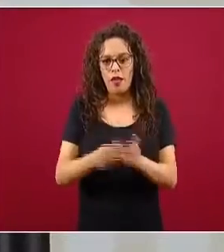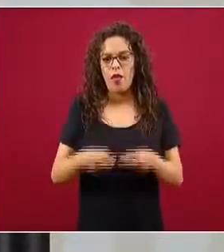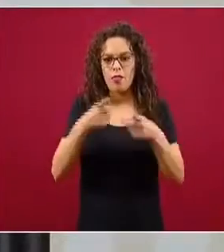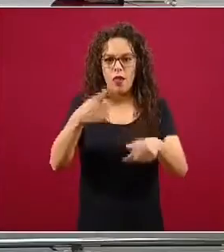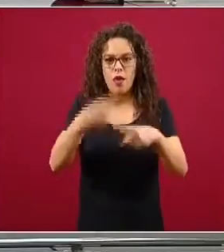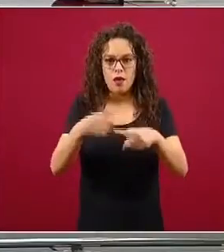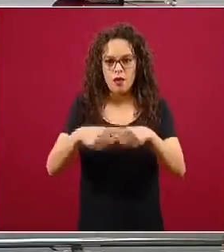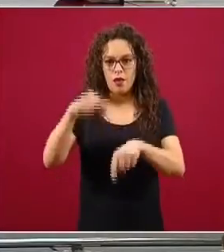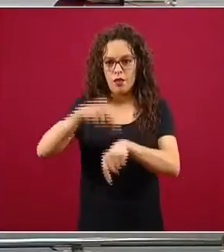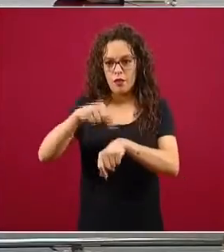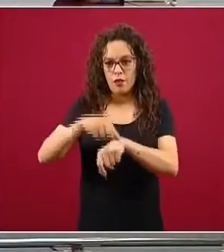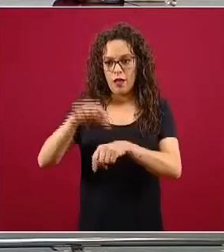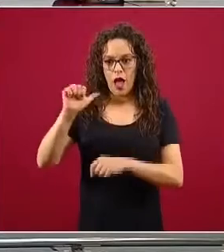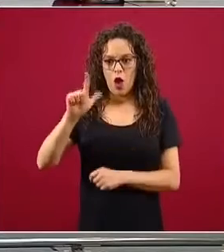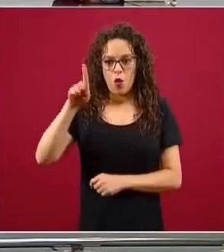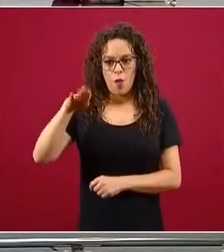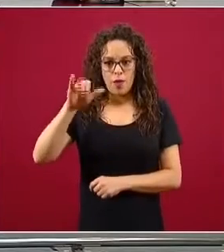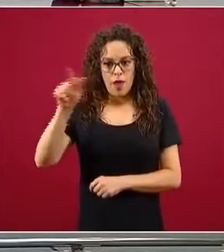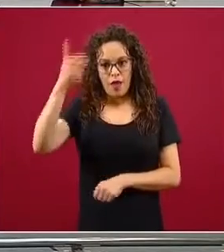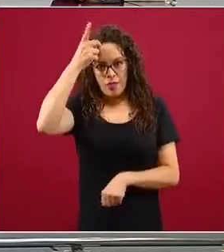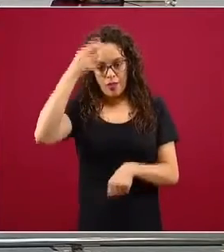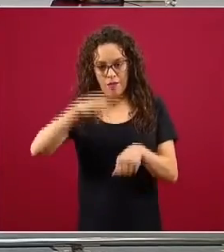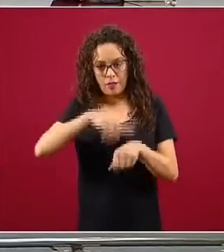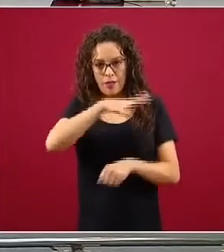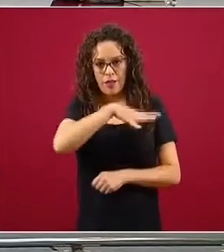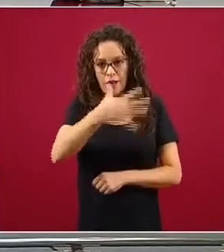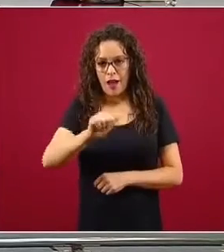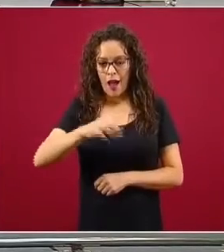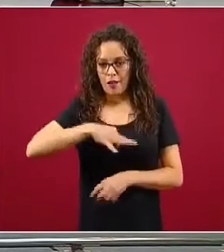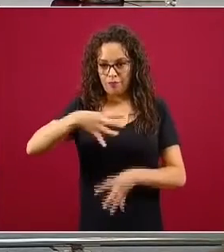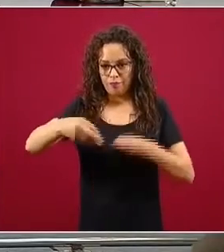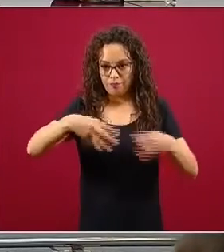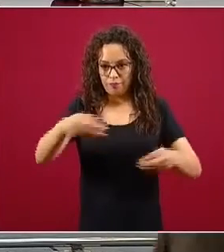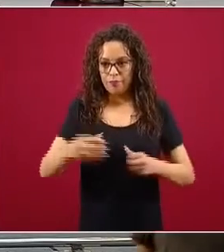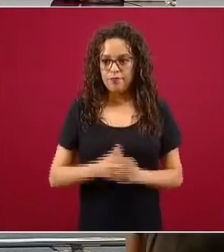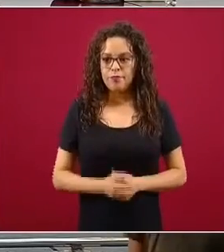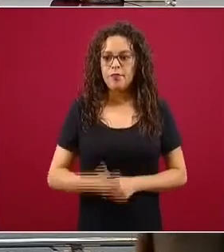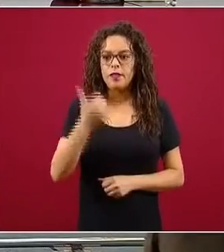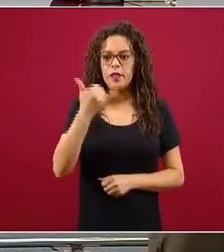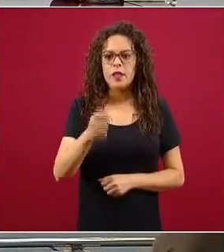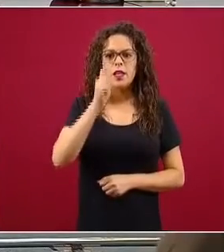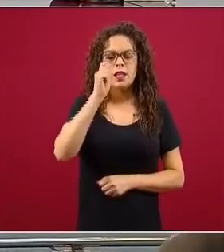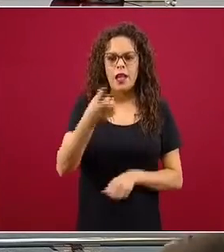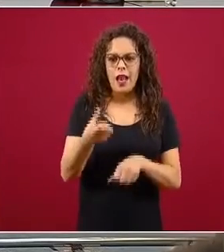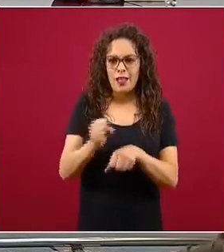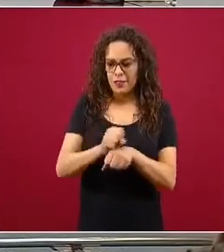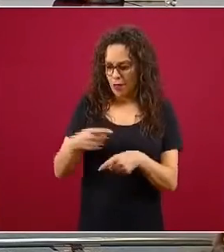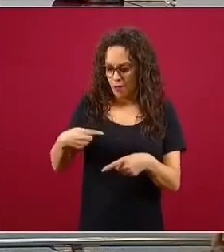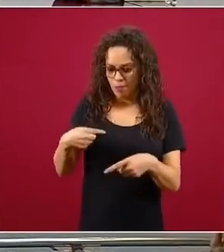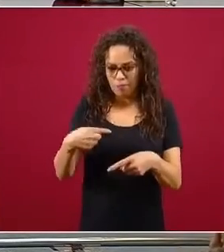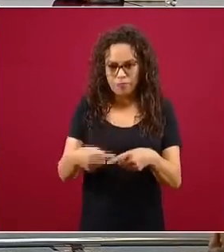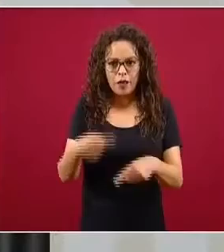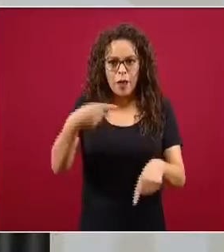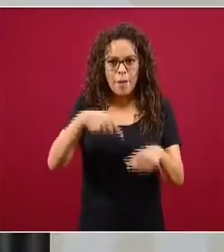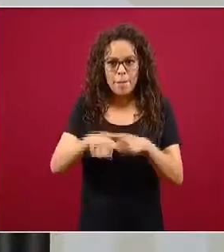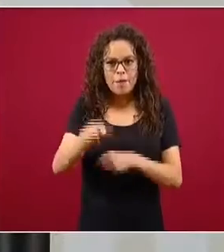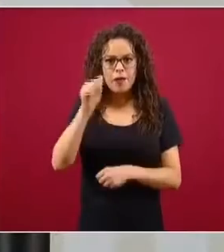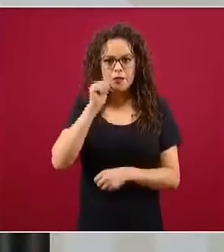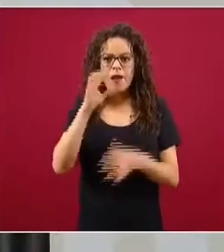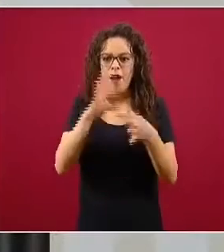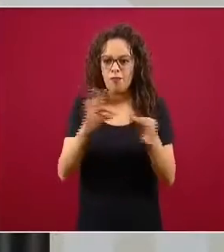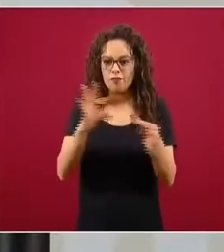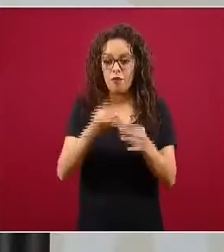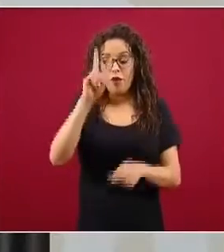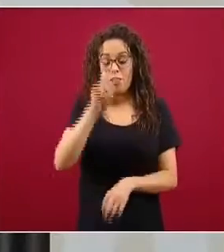de Epidemiología, y el componente temático que hemos estado comentando en la semana y que nos parece